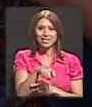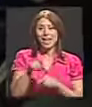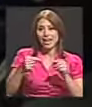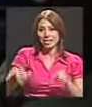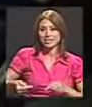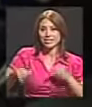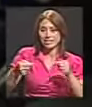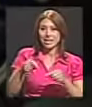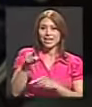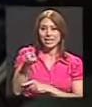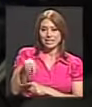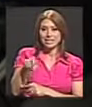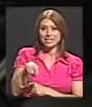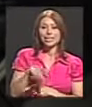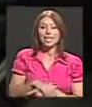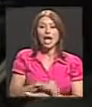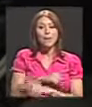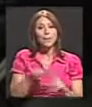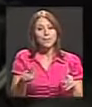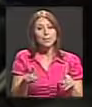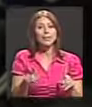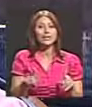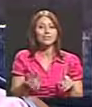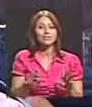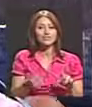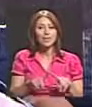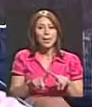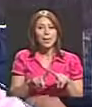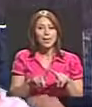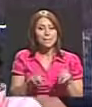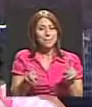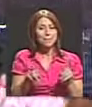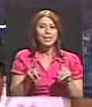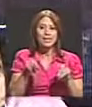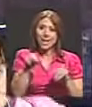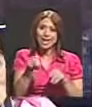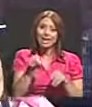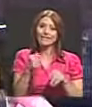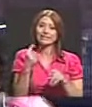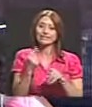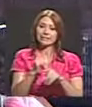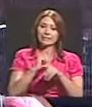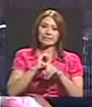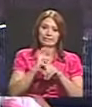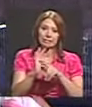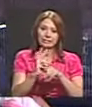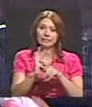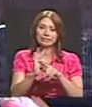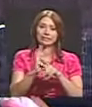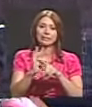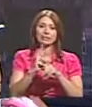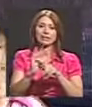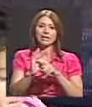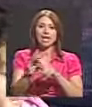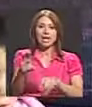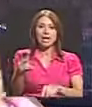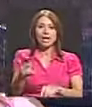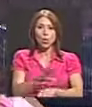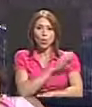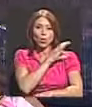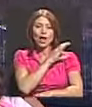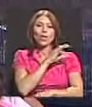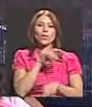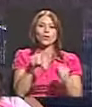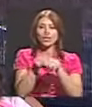necesita pero sin embargo él está recibiendo terapia en coronado